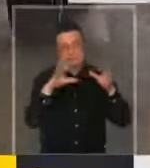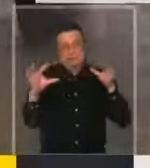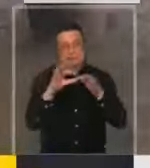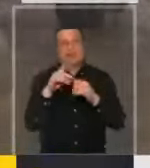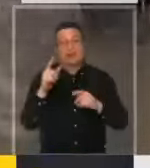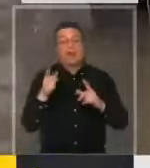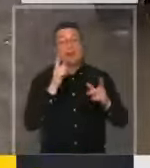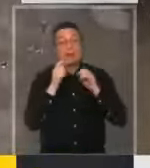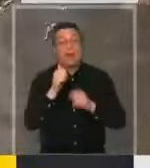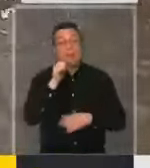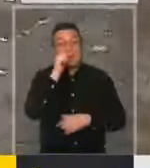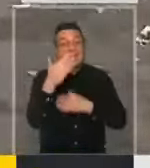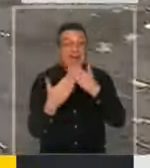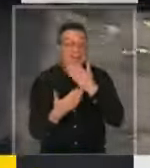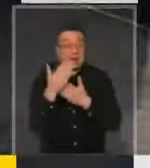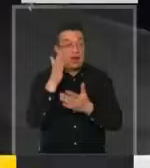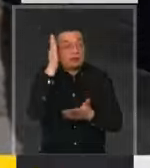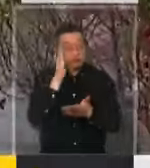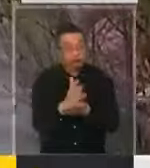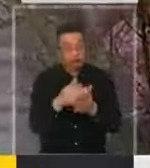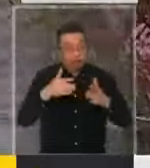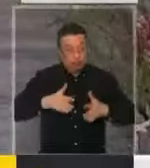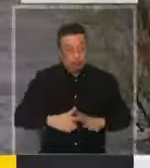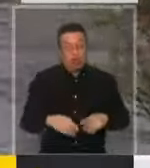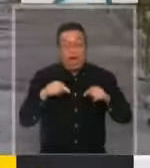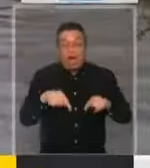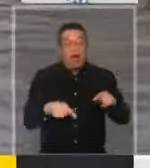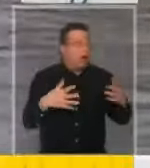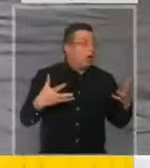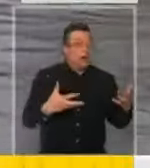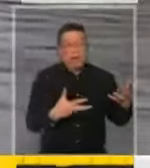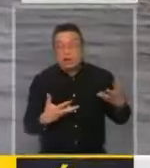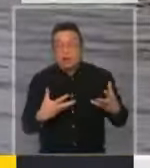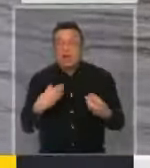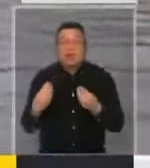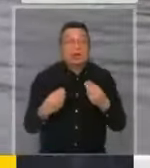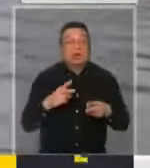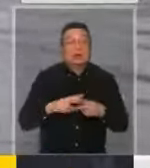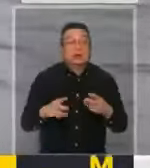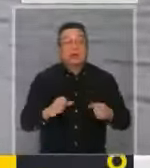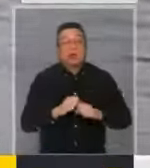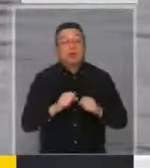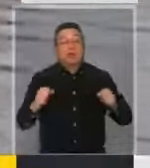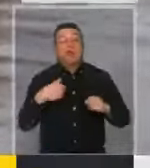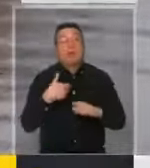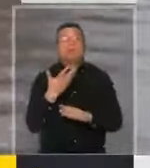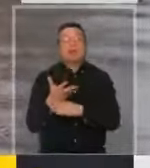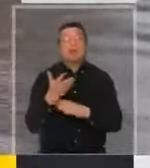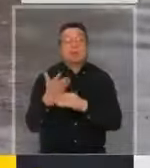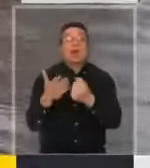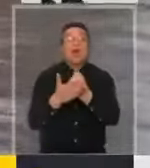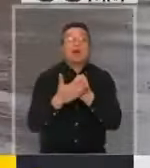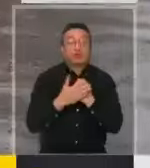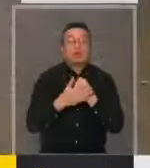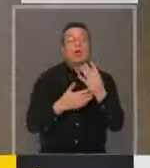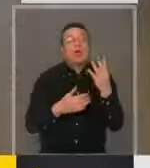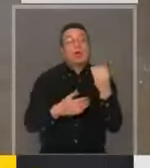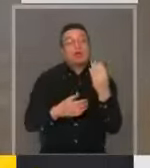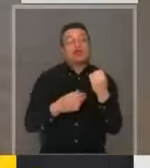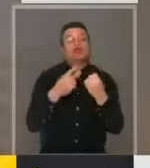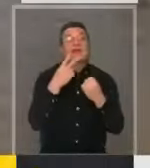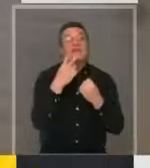Ahora tenemos que llevarla mañana, pero así con estas condiciones que tenemos acá afuera, no es imposible sacarla de acá. Pero ahora se puede... Por eso estamos pidiendo ayuda del 1421 o realmente de quien